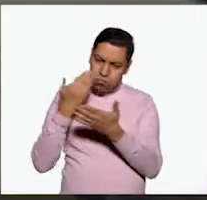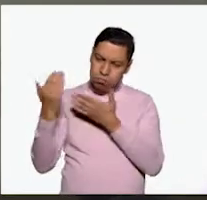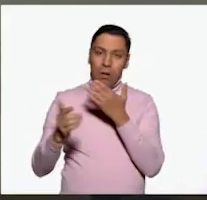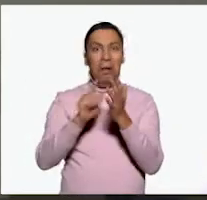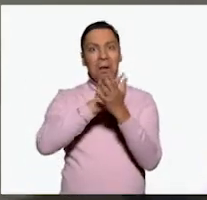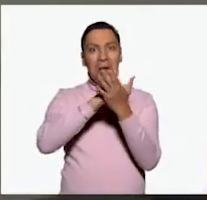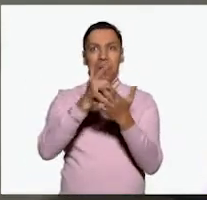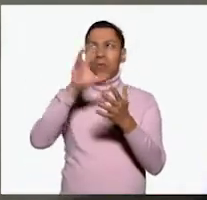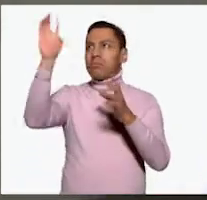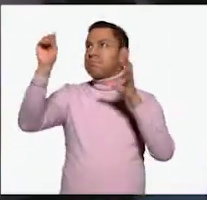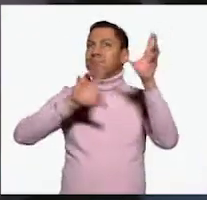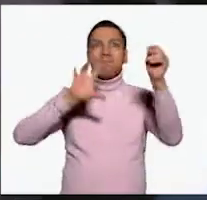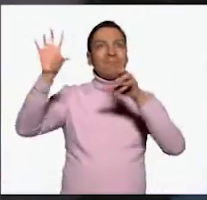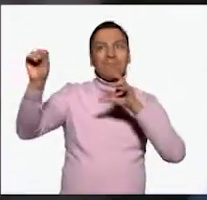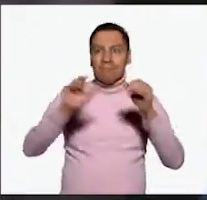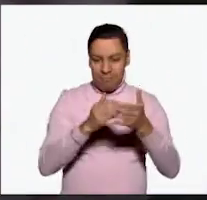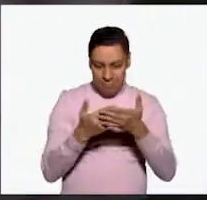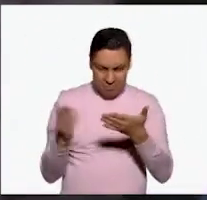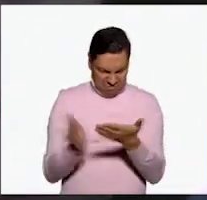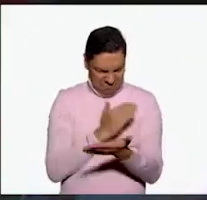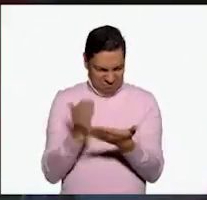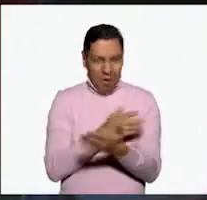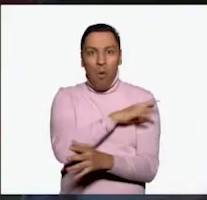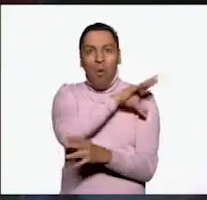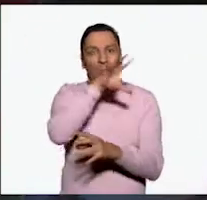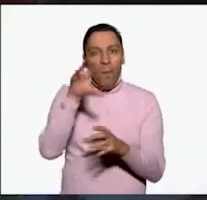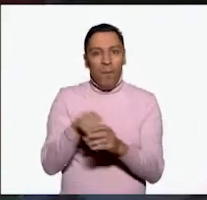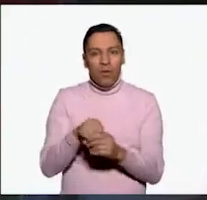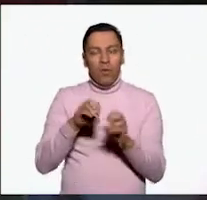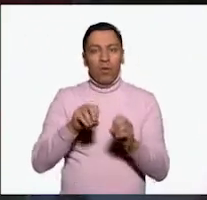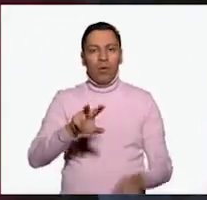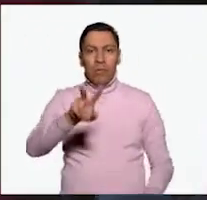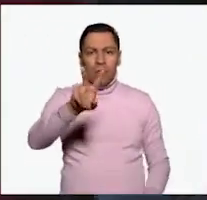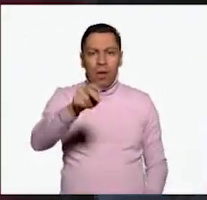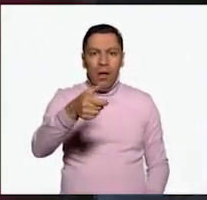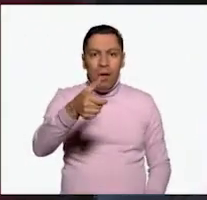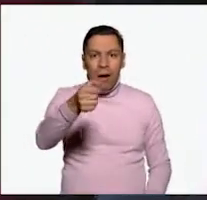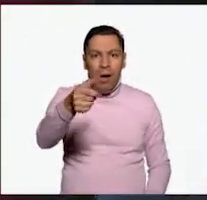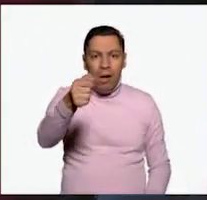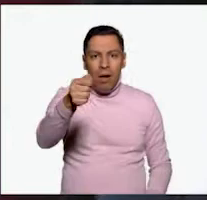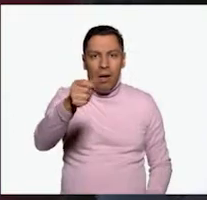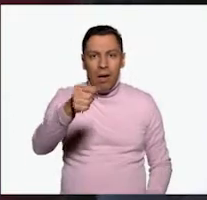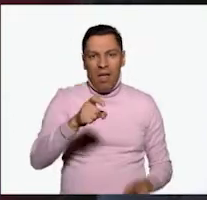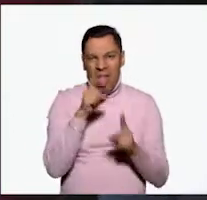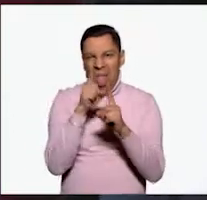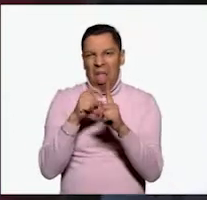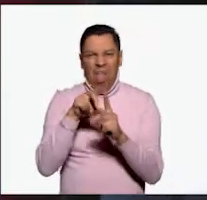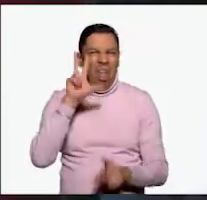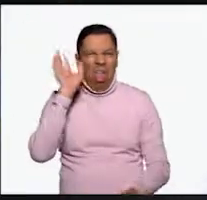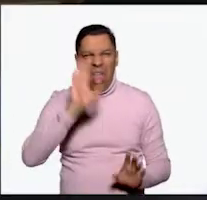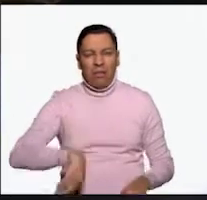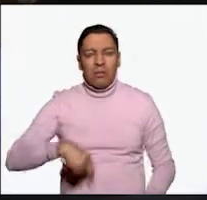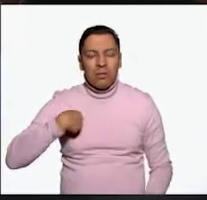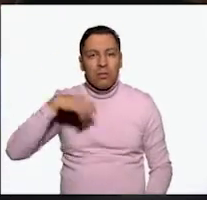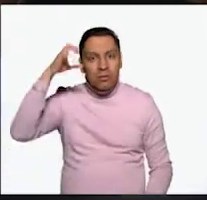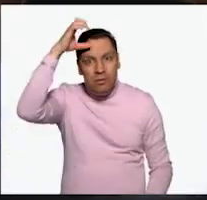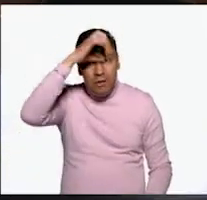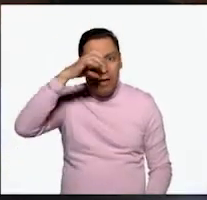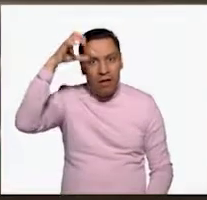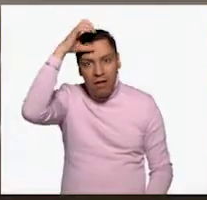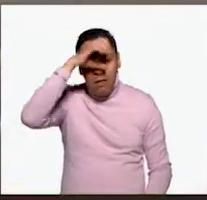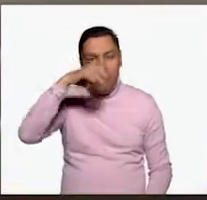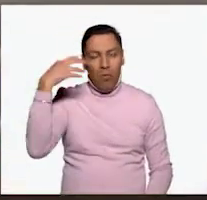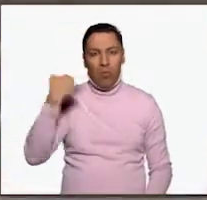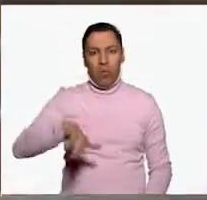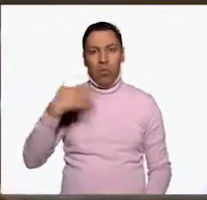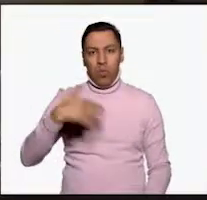que encontraba en casa. O cuando me sentaba frente a la tele para ver programas de ciencia ficción. Un día alguien me